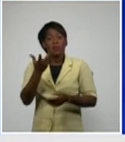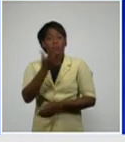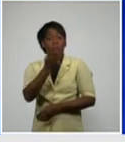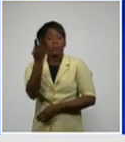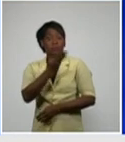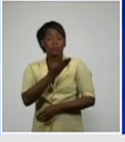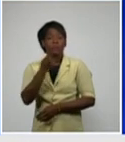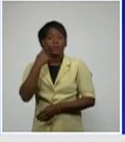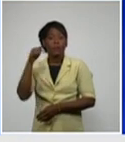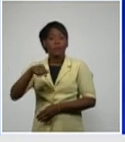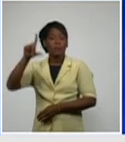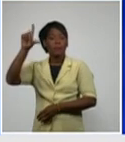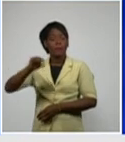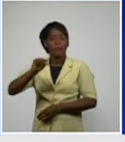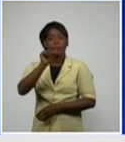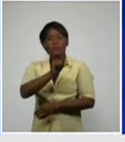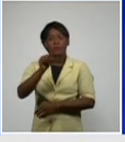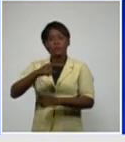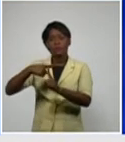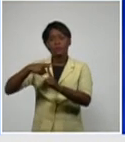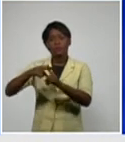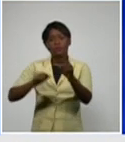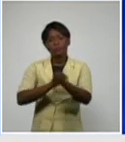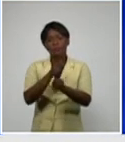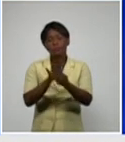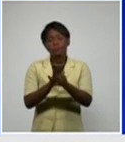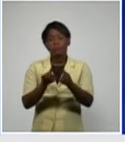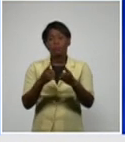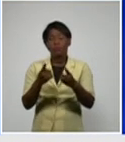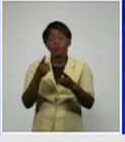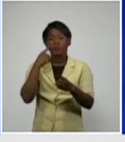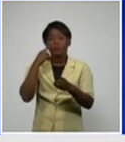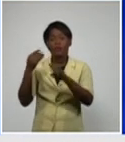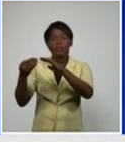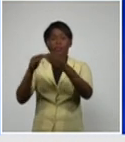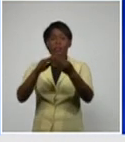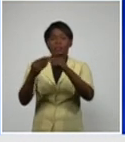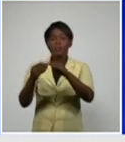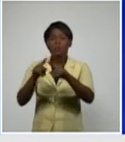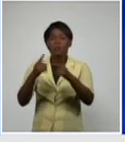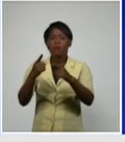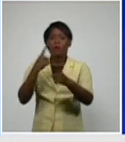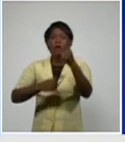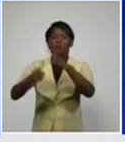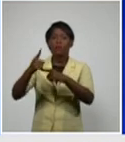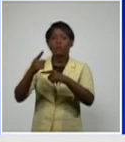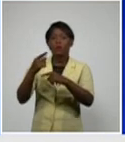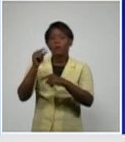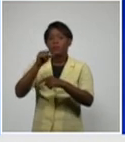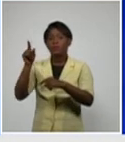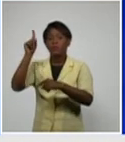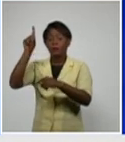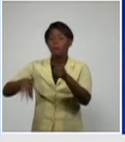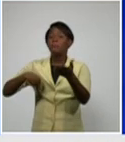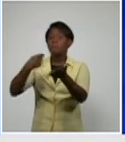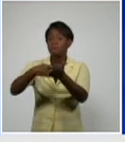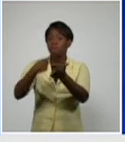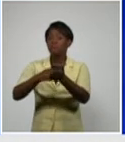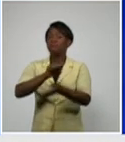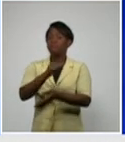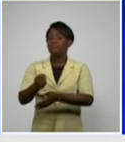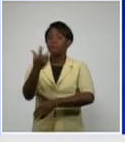las diferencias que hay y todas las discusiones que hay, si no me lo abastecen, que si yo lo pagué, que si el que viene para